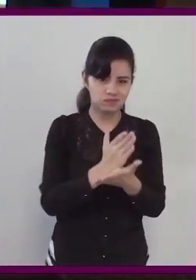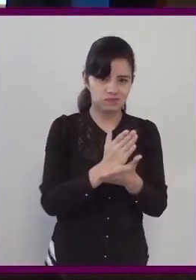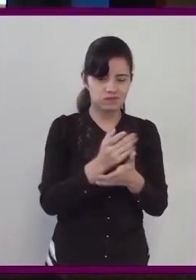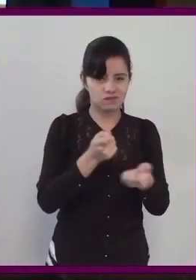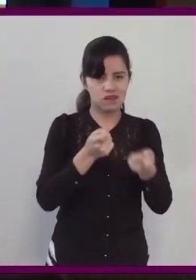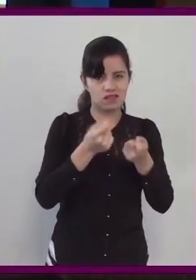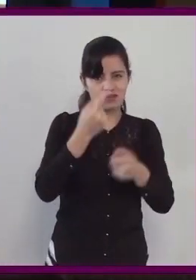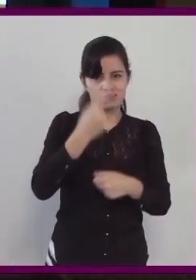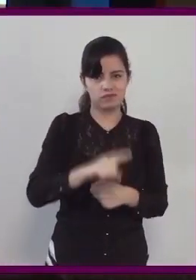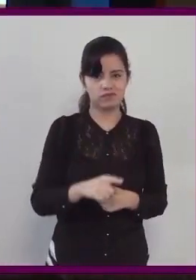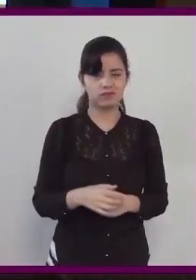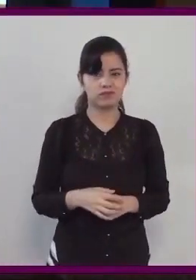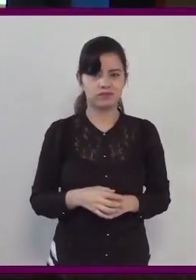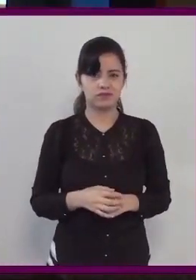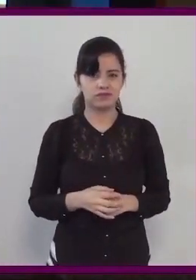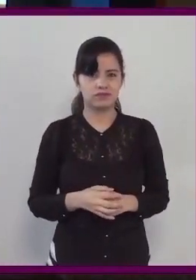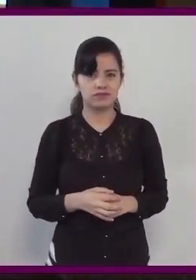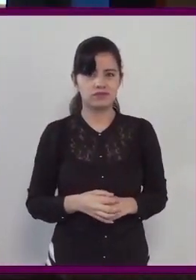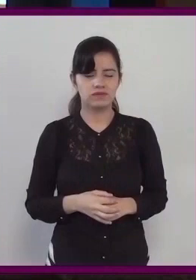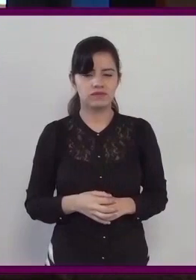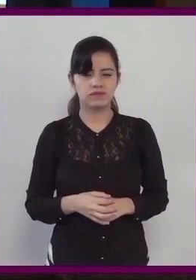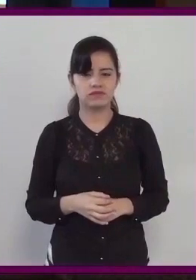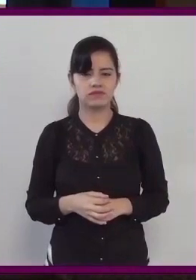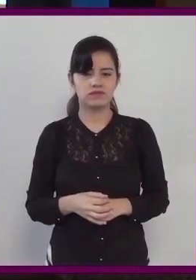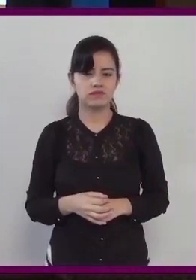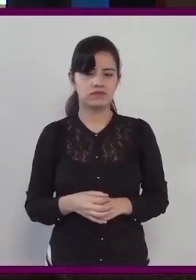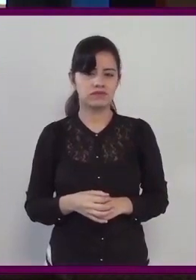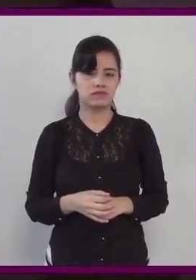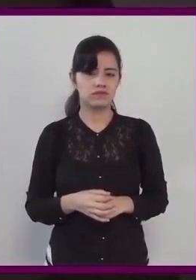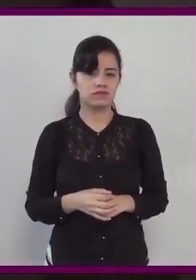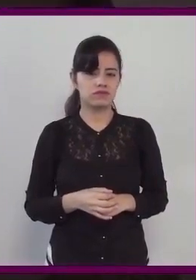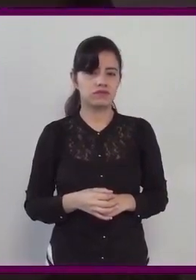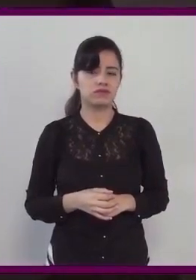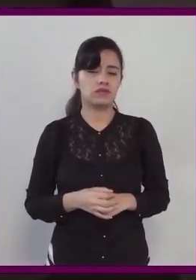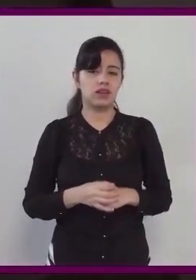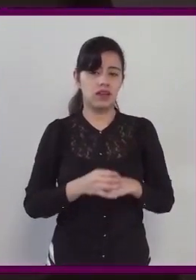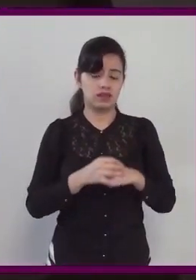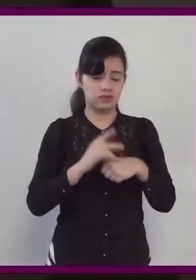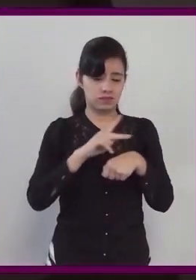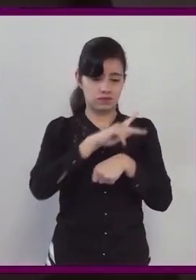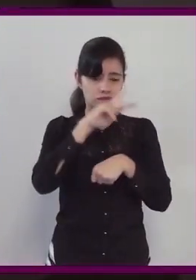No, creo que el ser mexicano es el resultado de un proceso colonial.